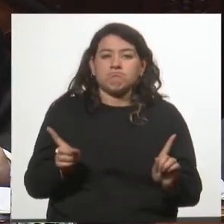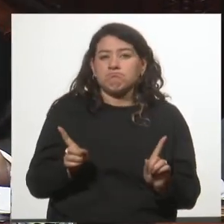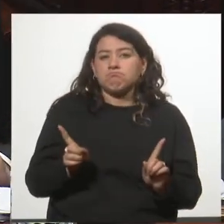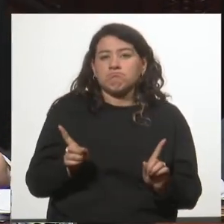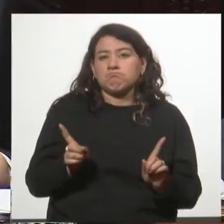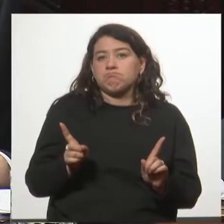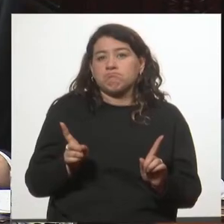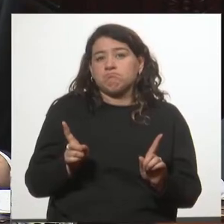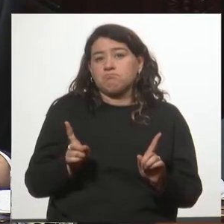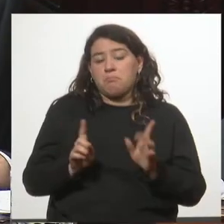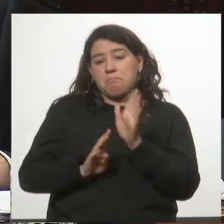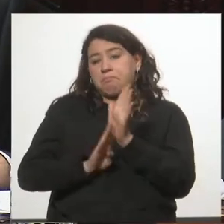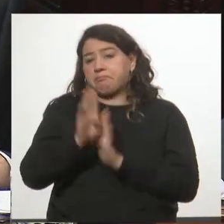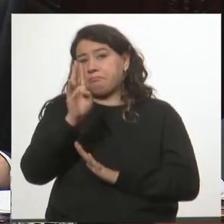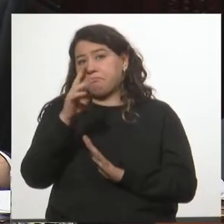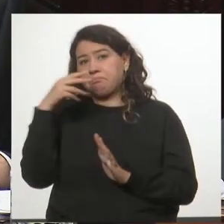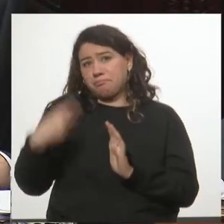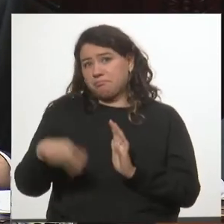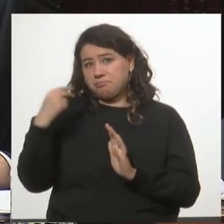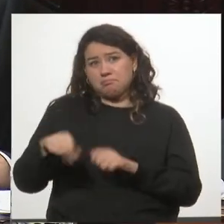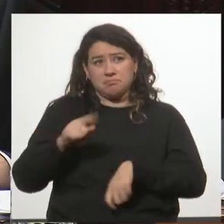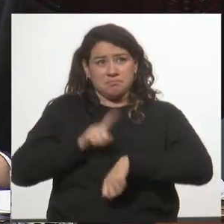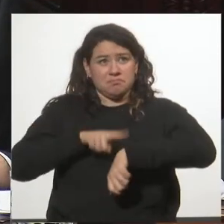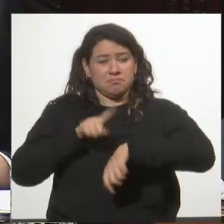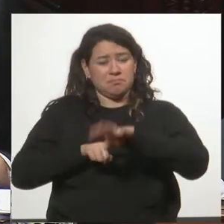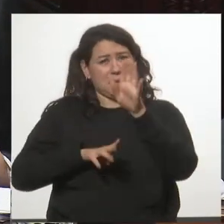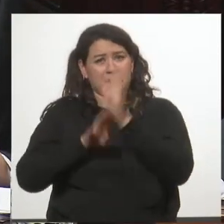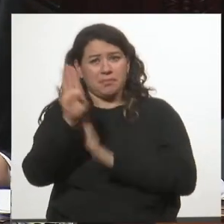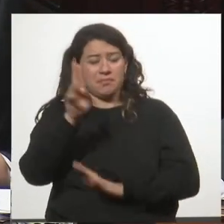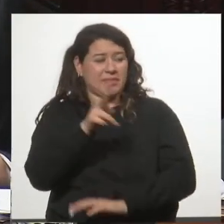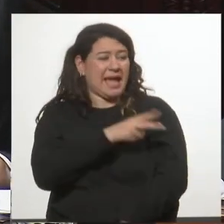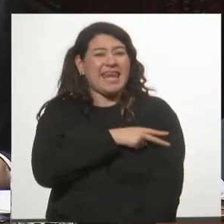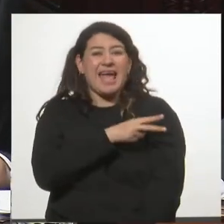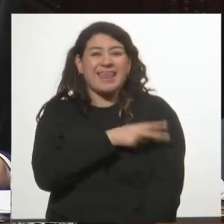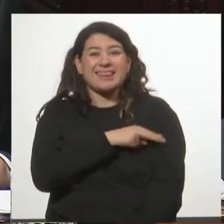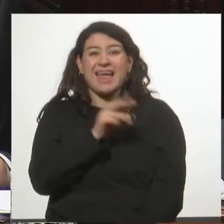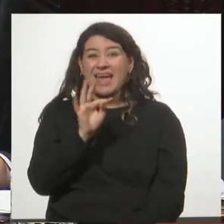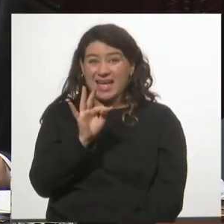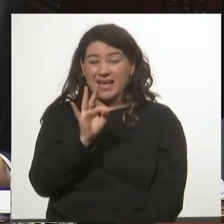una carrera récord en tiempos del tridente